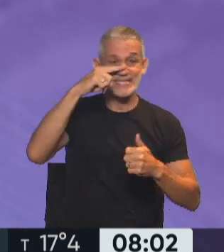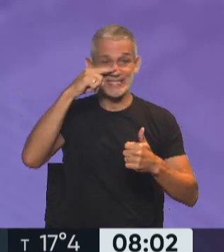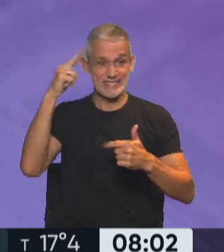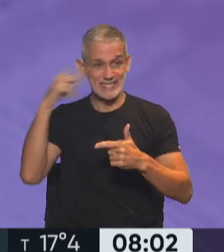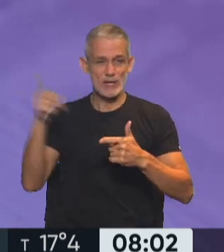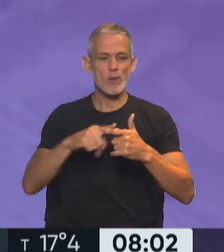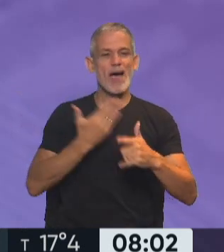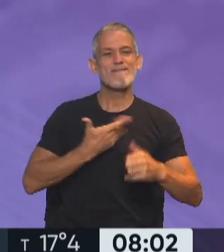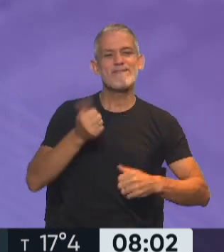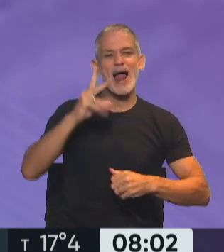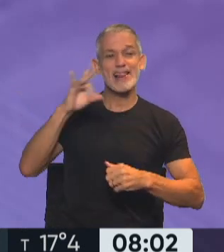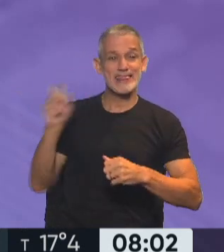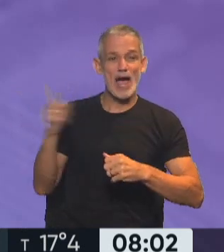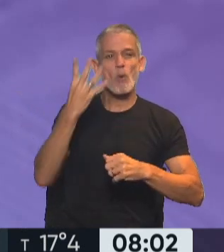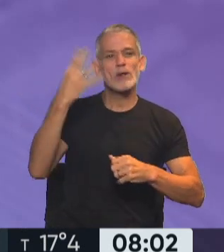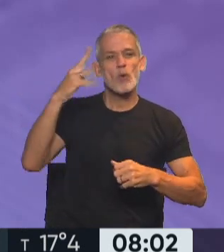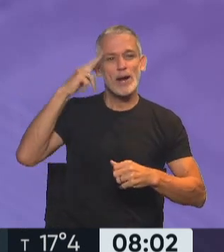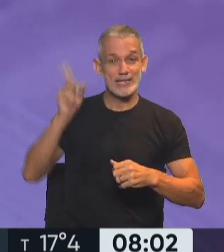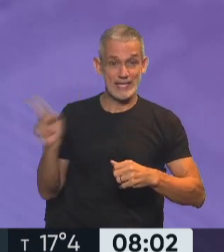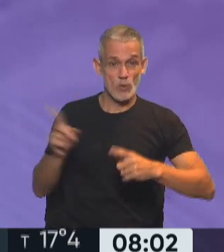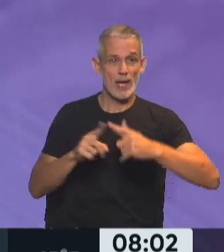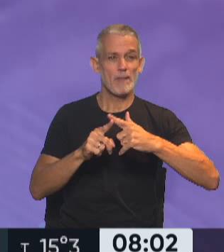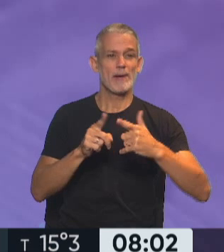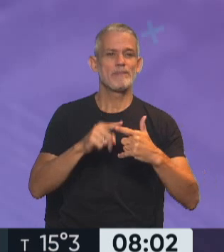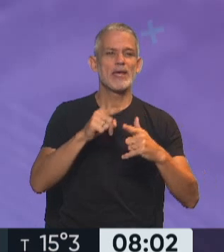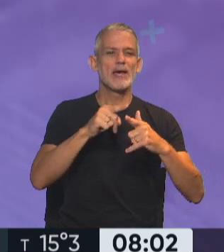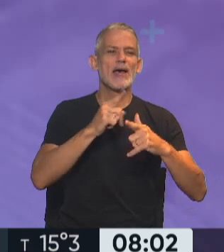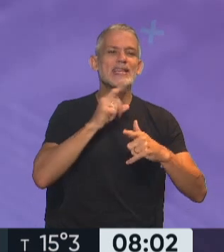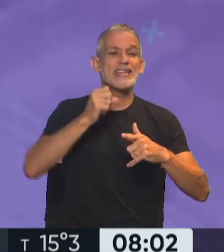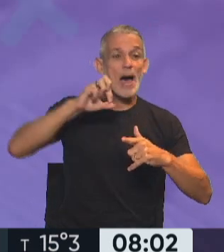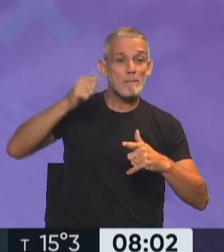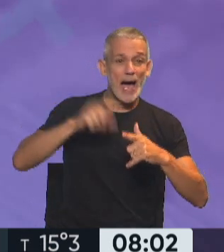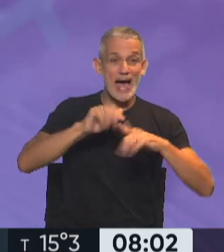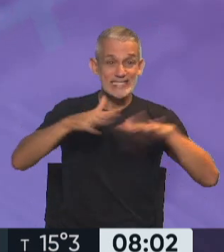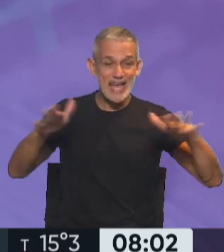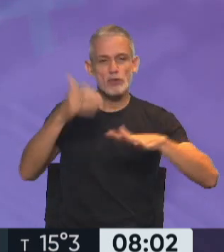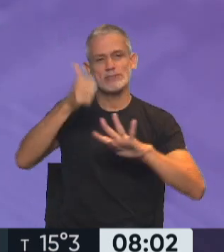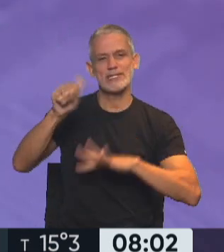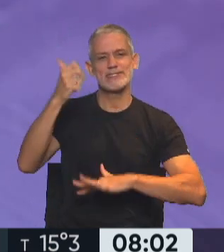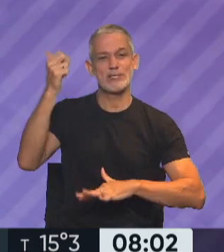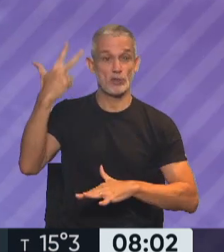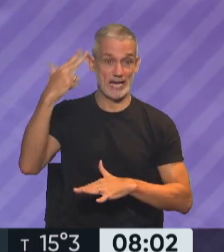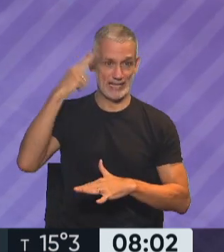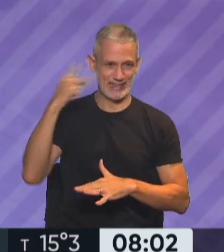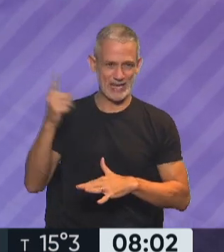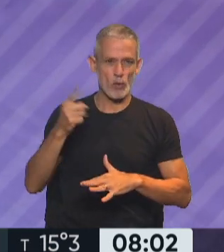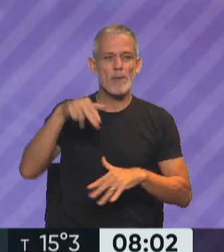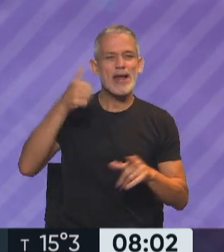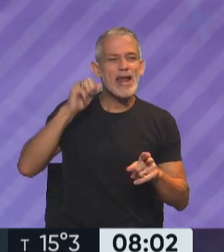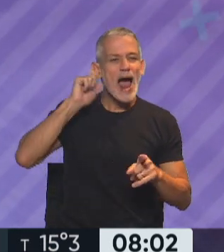779. La falda, 449. Tapa de asado, 639 pesos.